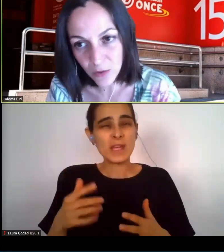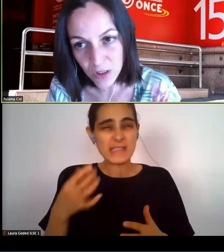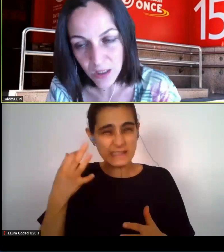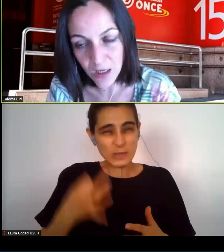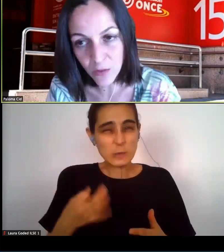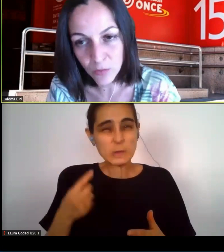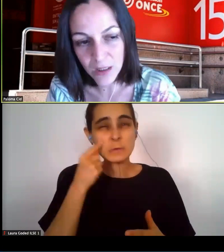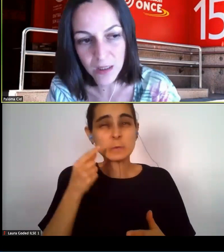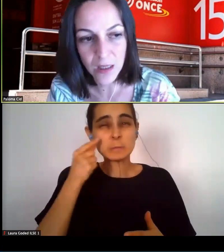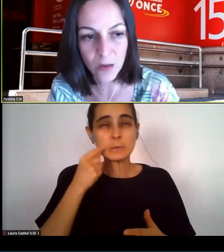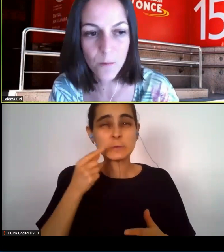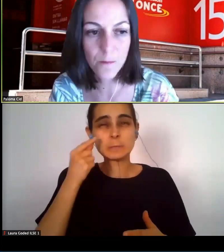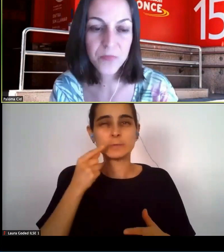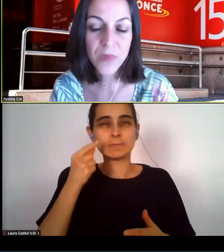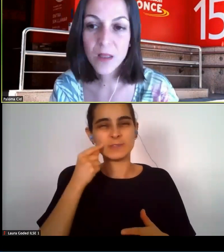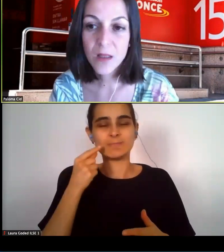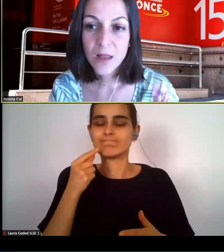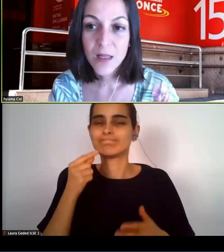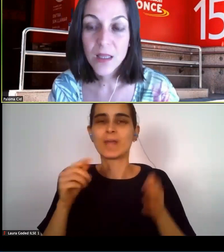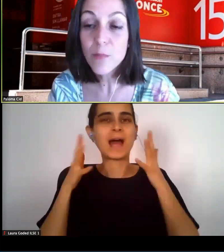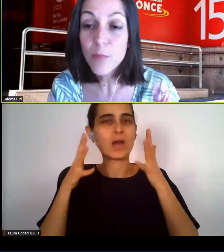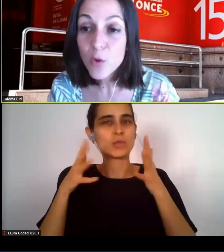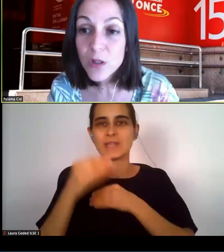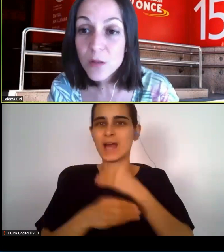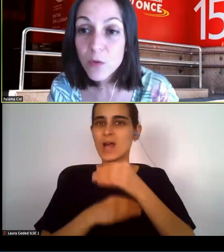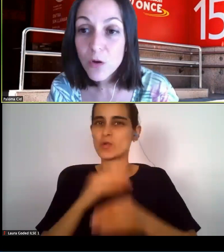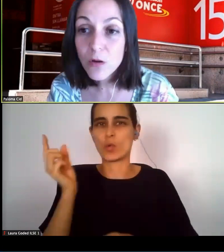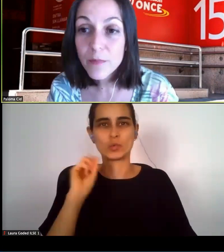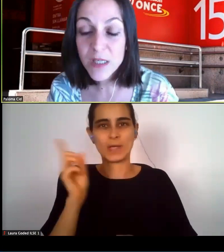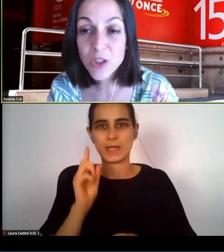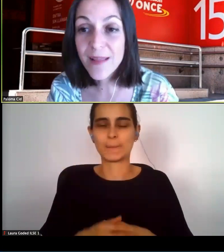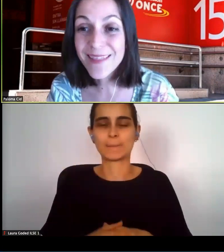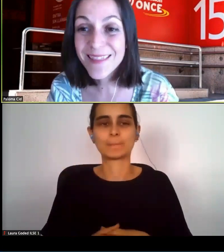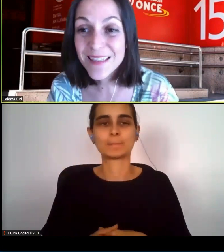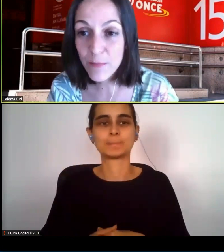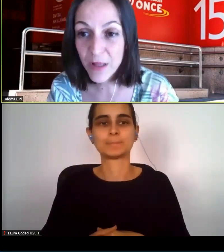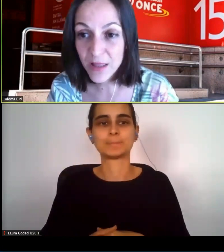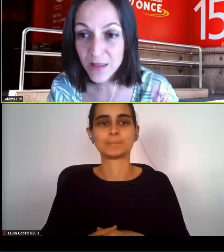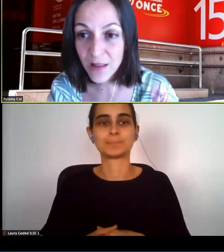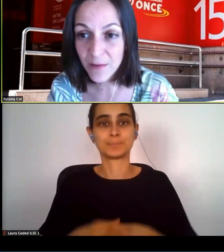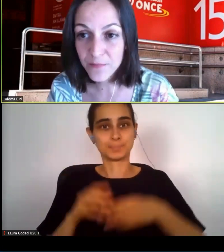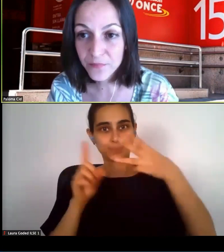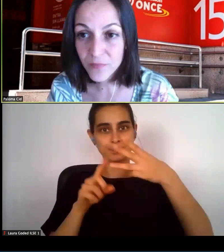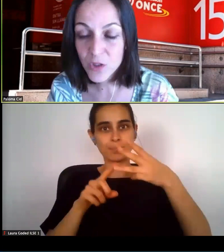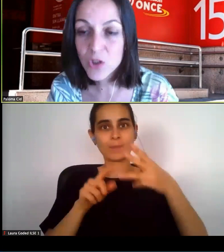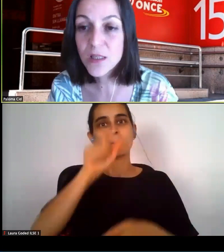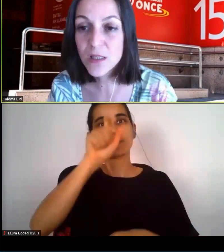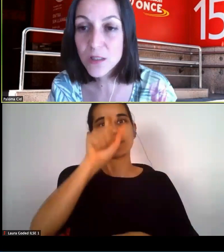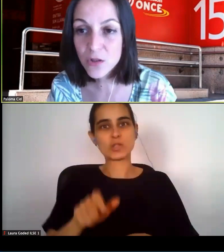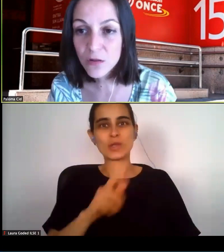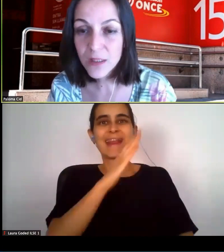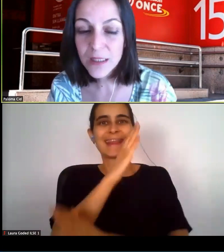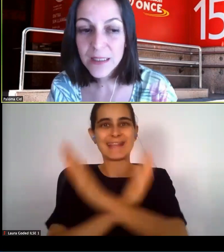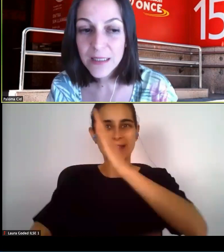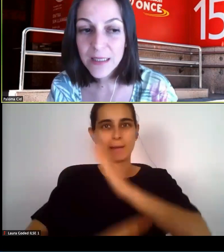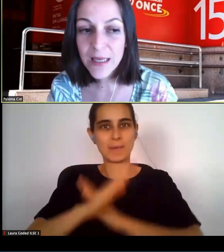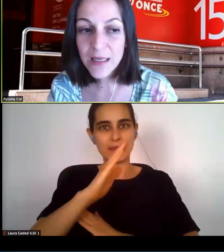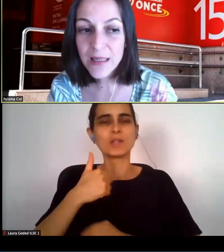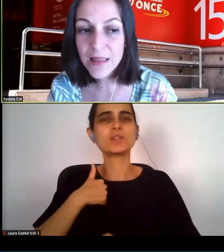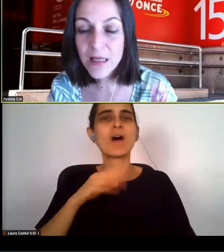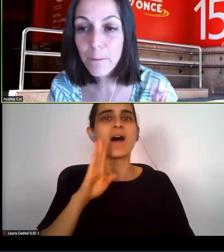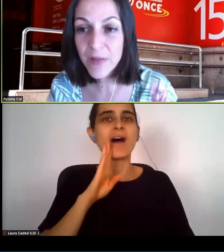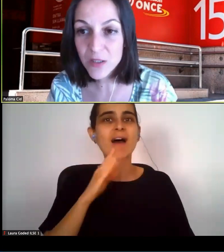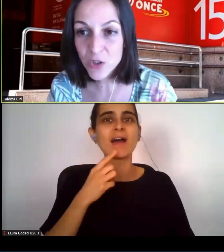es aconsejado utilizarlo. Y por último, persona discapacitada. Yo os he dicho que